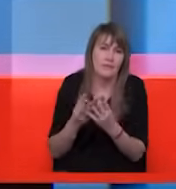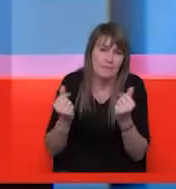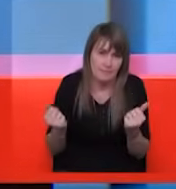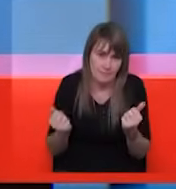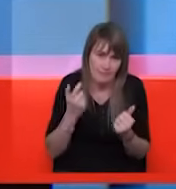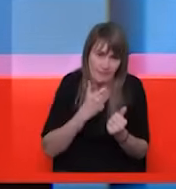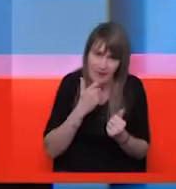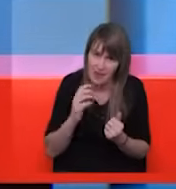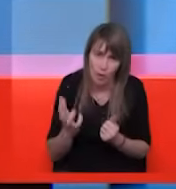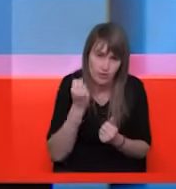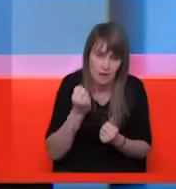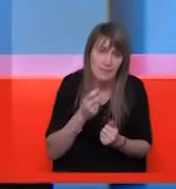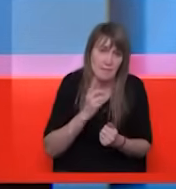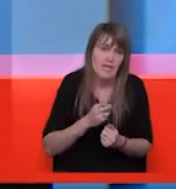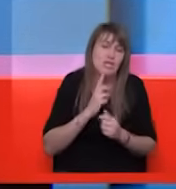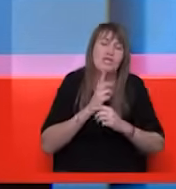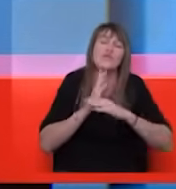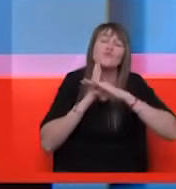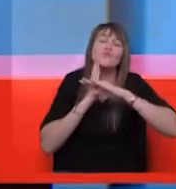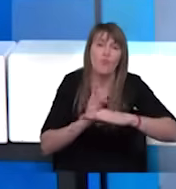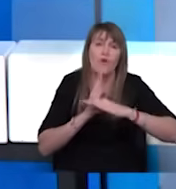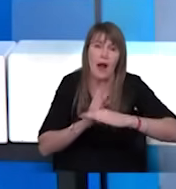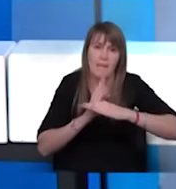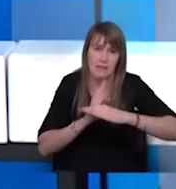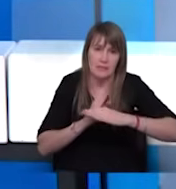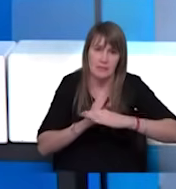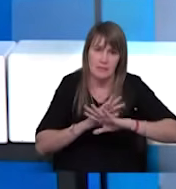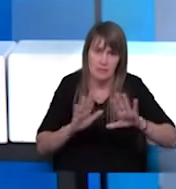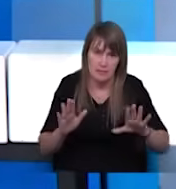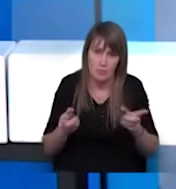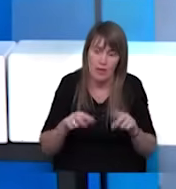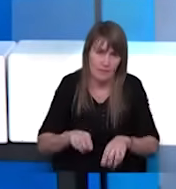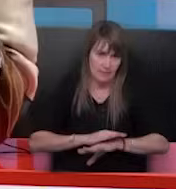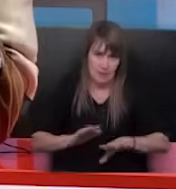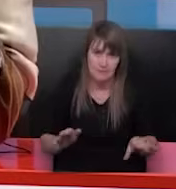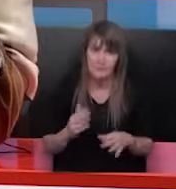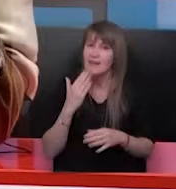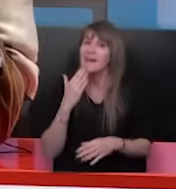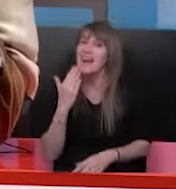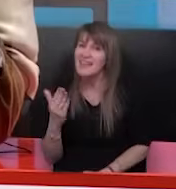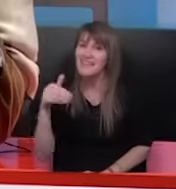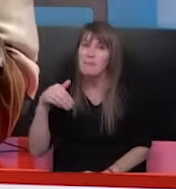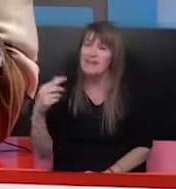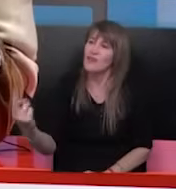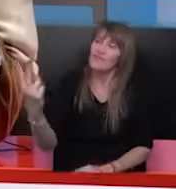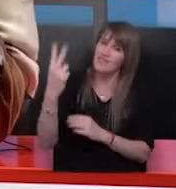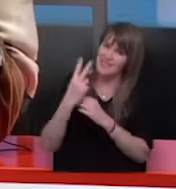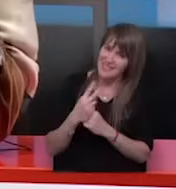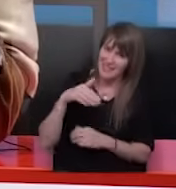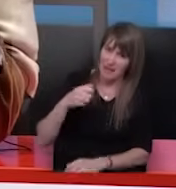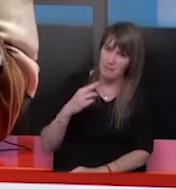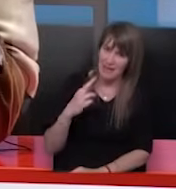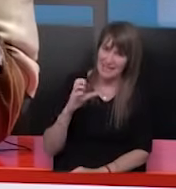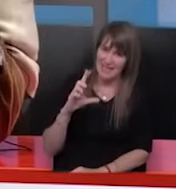la otra parte, intentar que no suceda nunca también, más. También es clave. Antonio, gracias. Marcelo, te agradezco especialmente también la visita a través de la